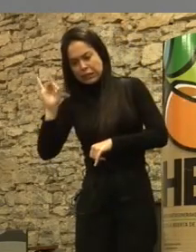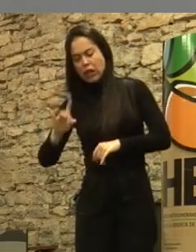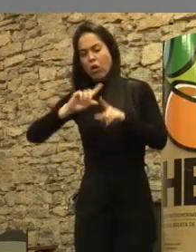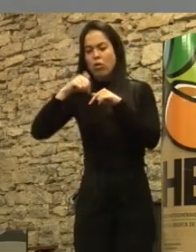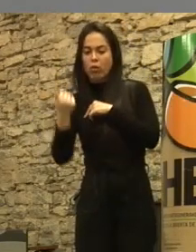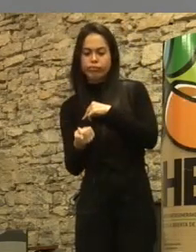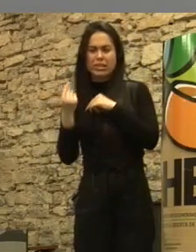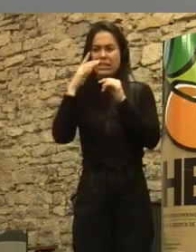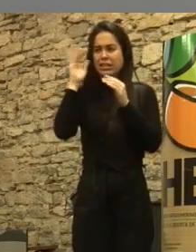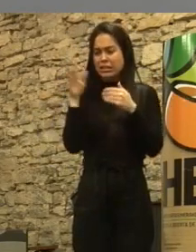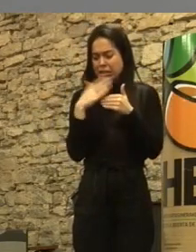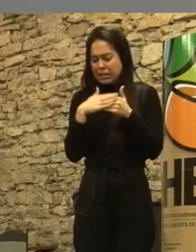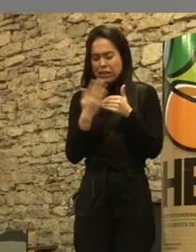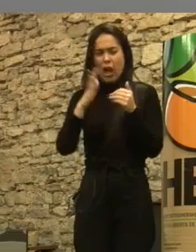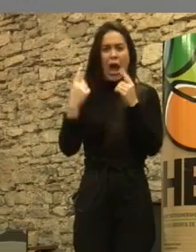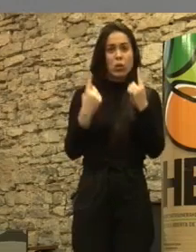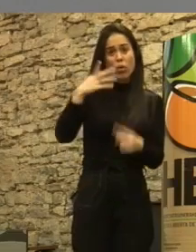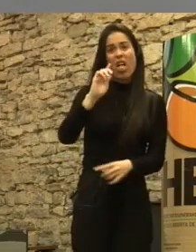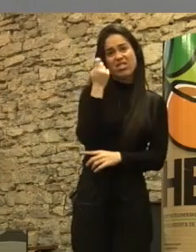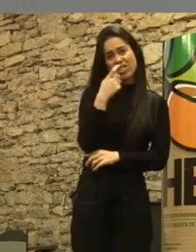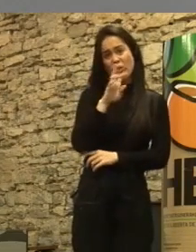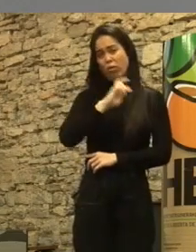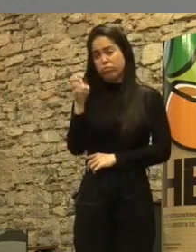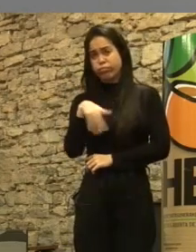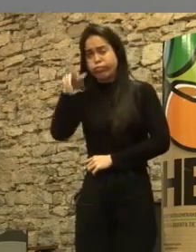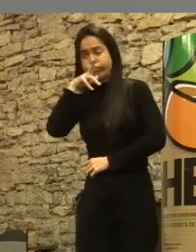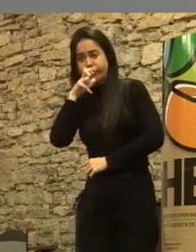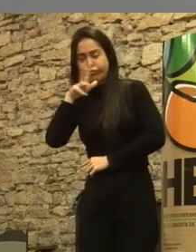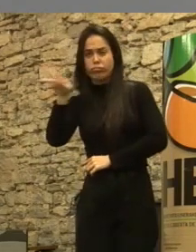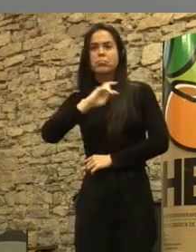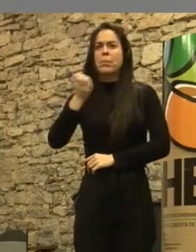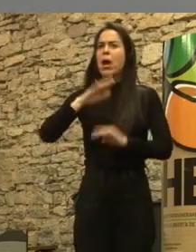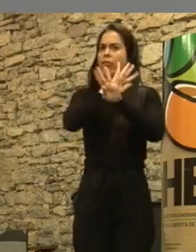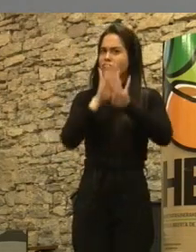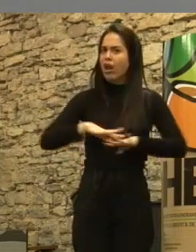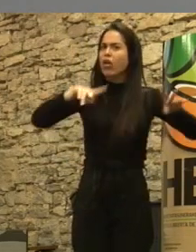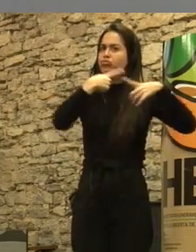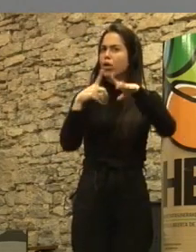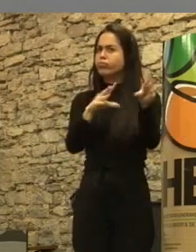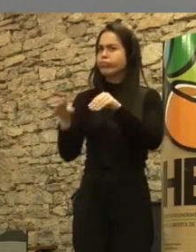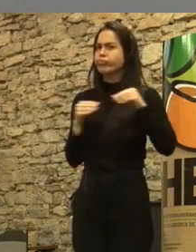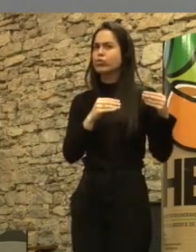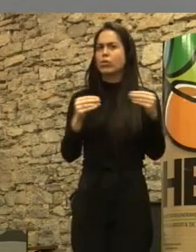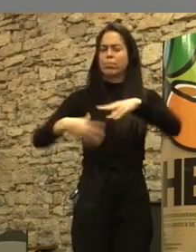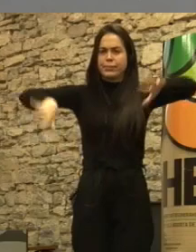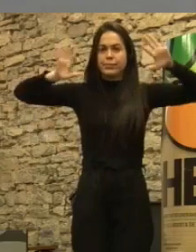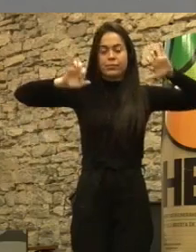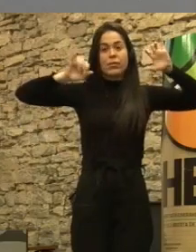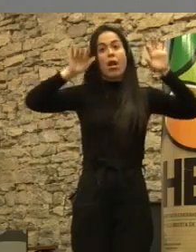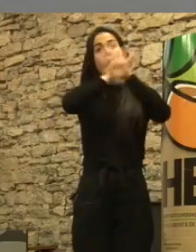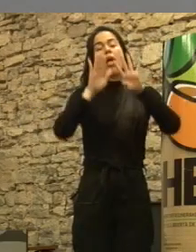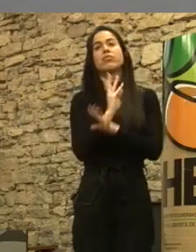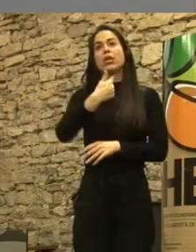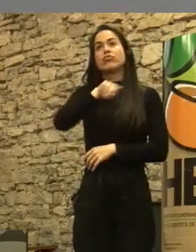de prácticas, con algunos éxitos, con algunos fracasos, con mucho aprendizaje, y bueno, me parece un buen ejemplo de eso que llamamos participación, que hoy en día cuando